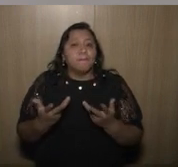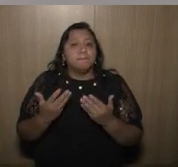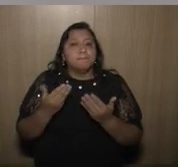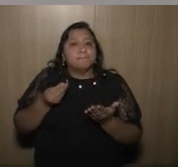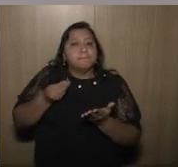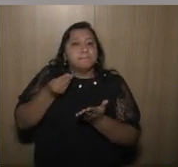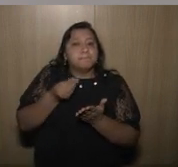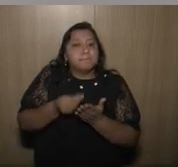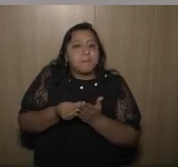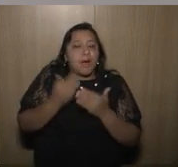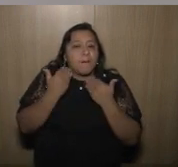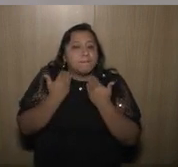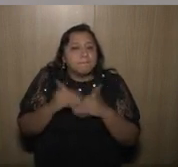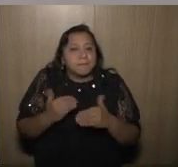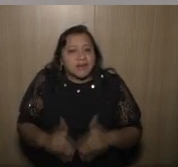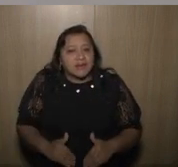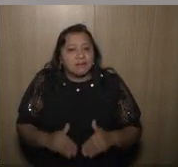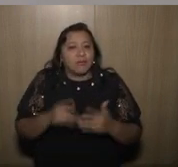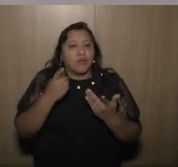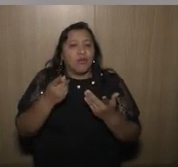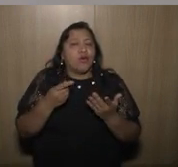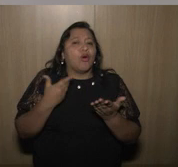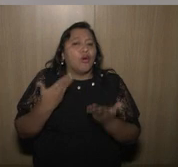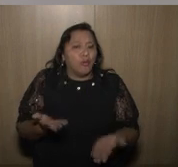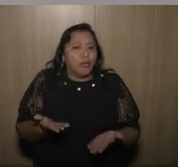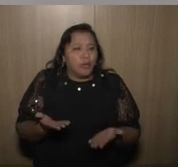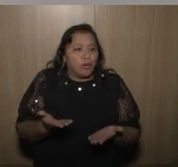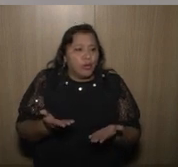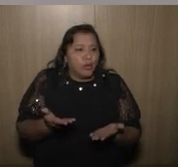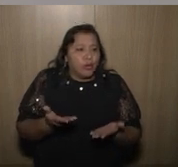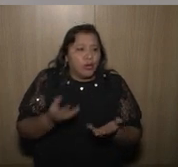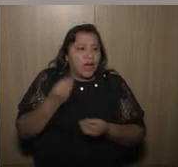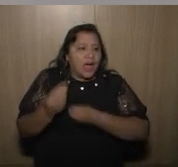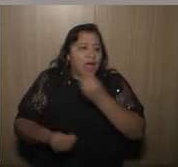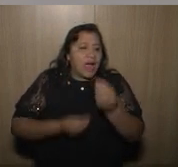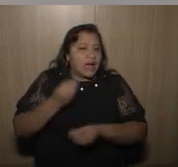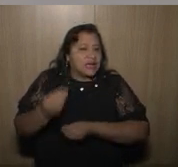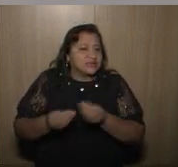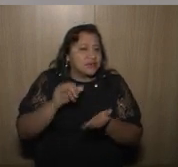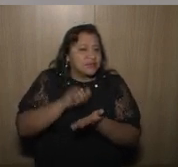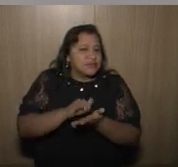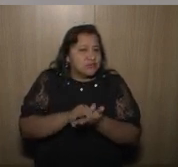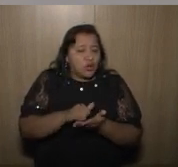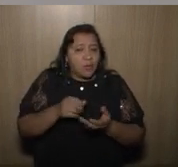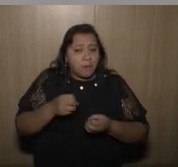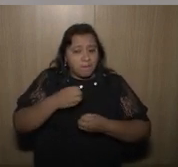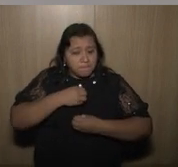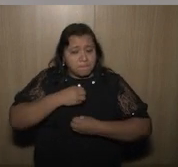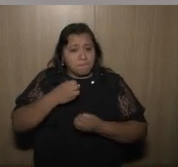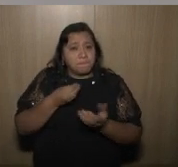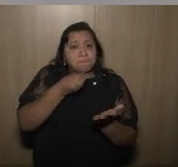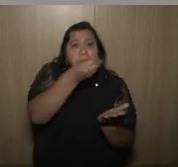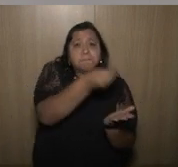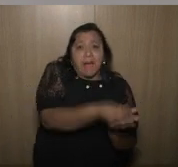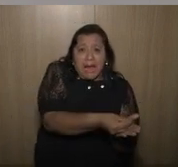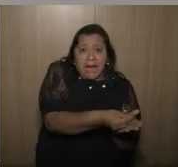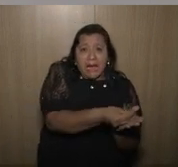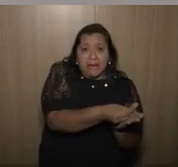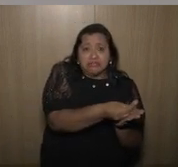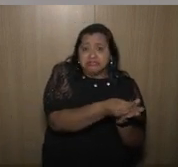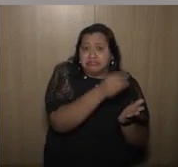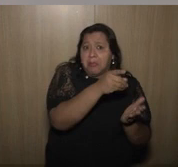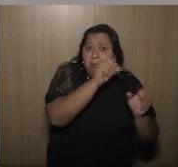a la incorporación de una pasarela de pagos, donde las instituciones van a tener la opción de pagar en línea o pagar presencialmente en los